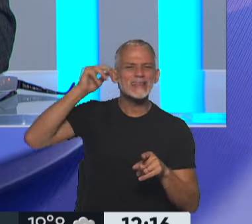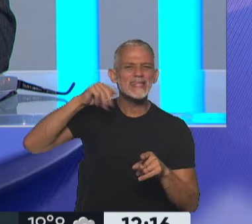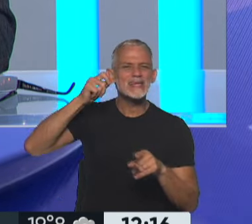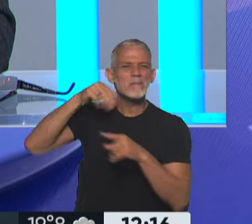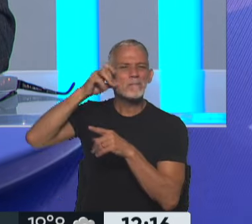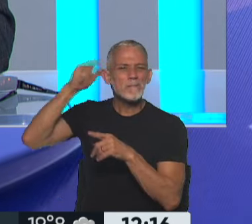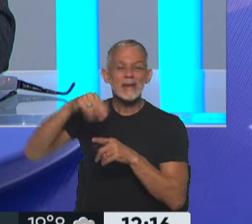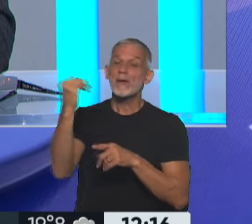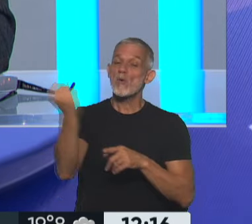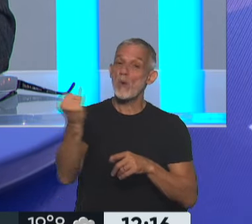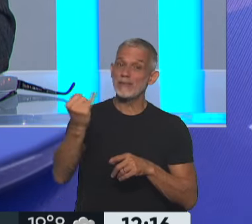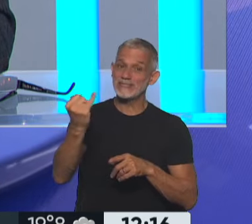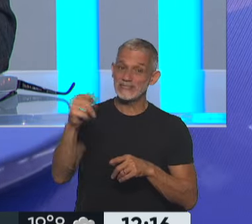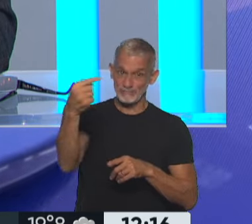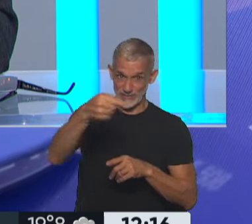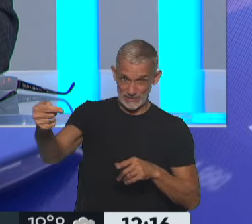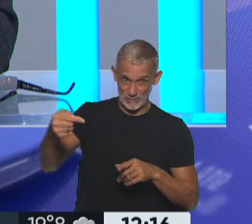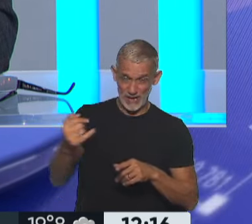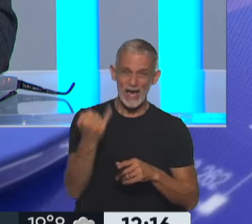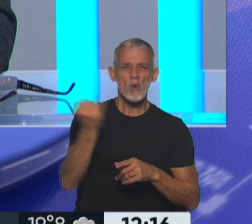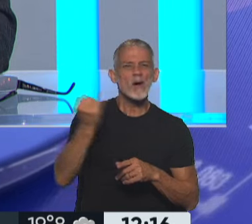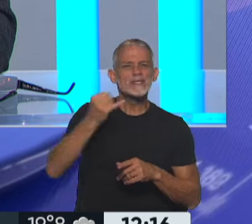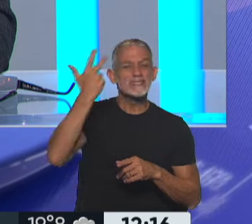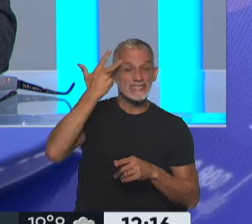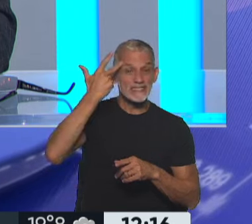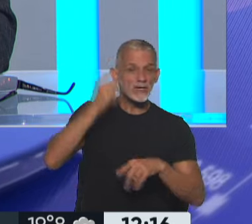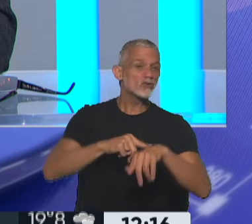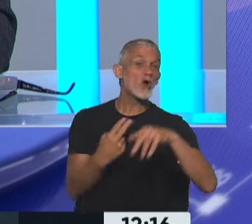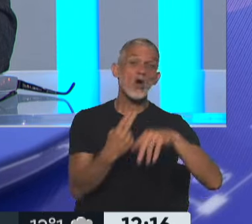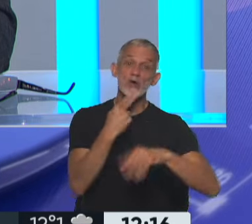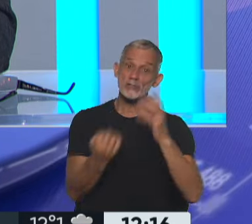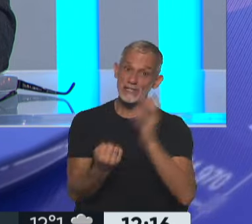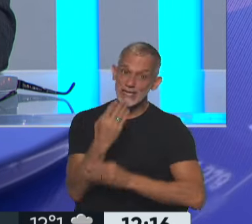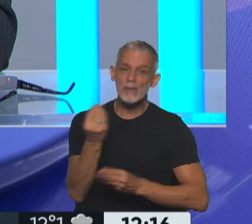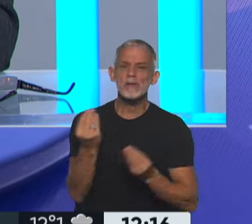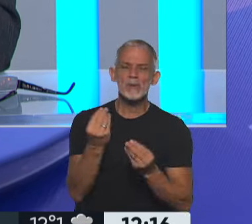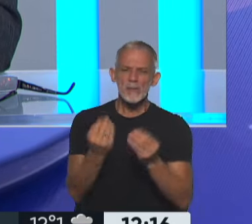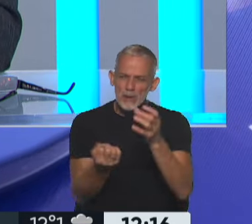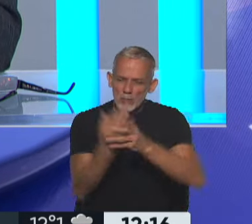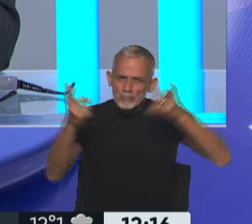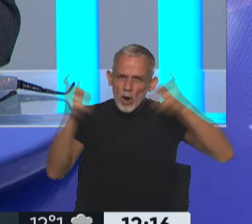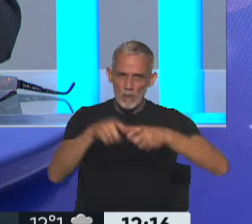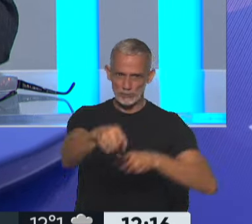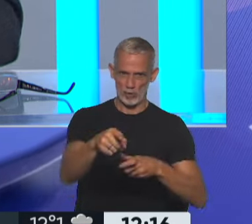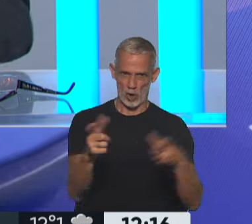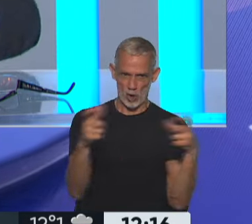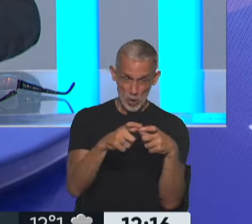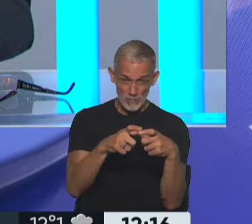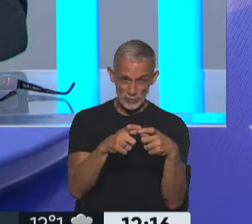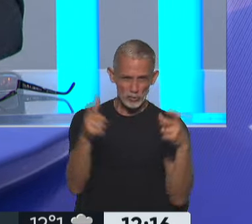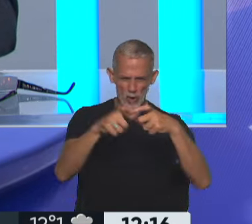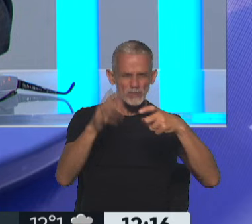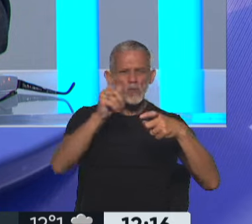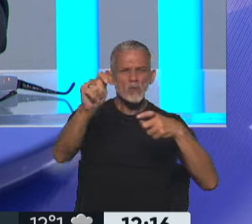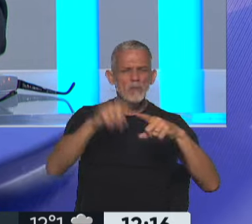para el jueves de la semana que viene jueves 18 a las 11 de la mañana para conformar la comisión la comisión